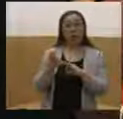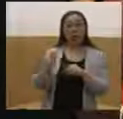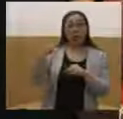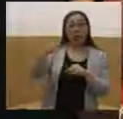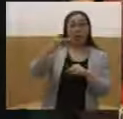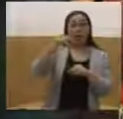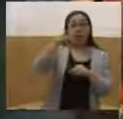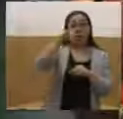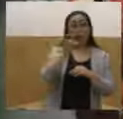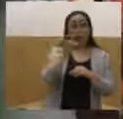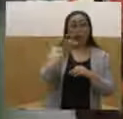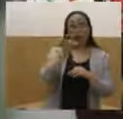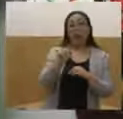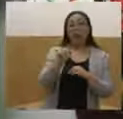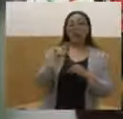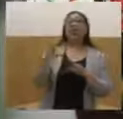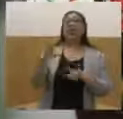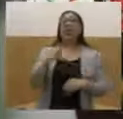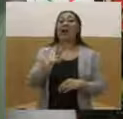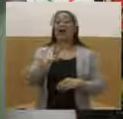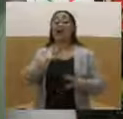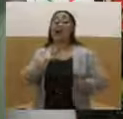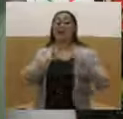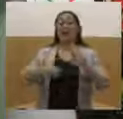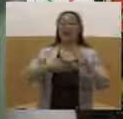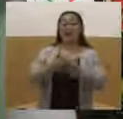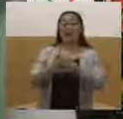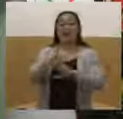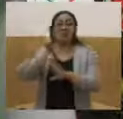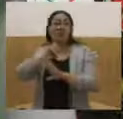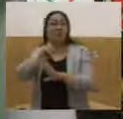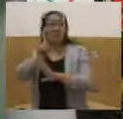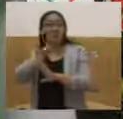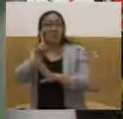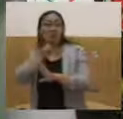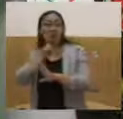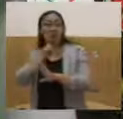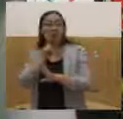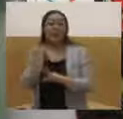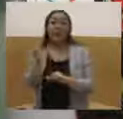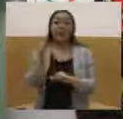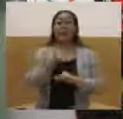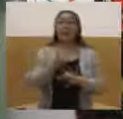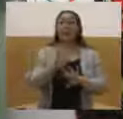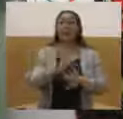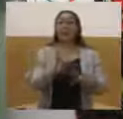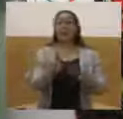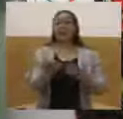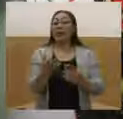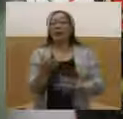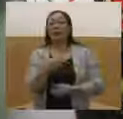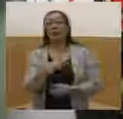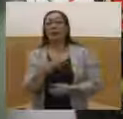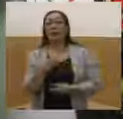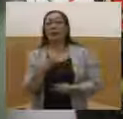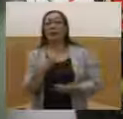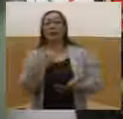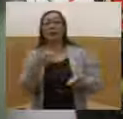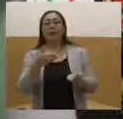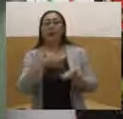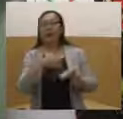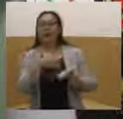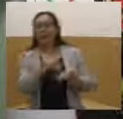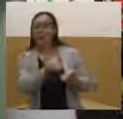puesto a disposición de la Comisión de Justicia Partidaria del PRI para que su posición en el partido sea